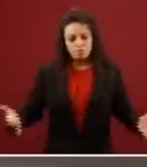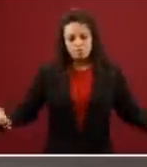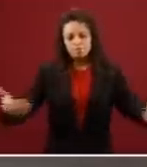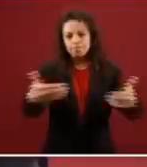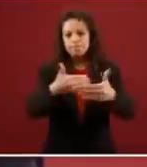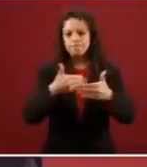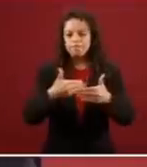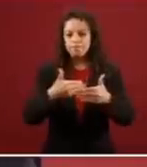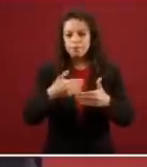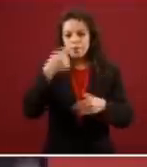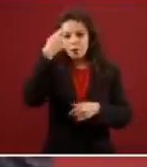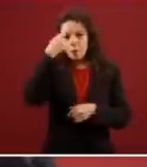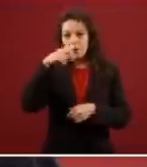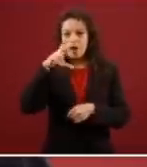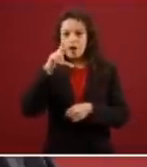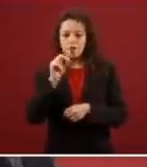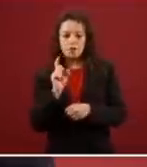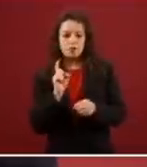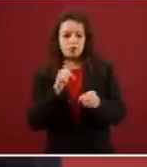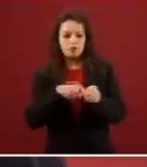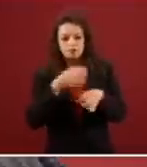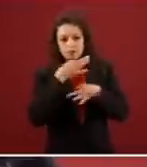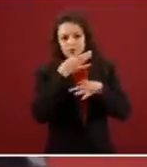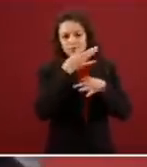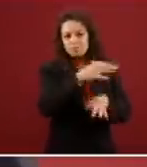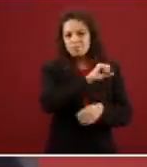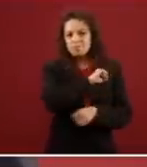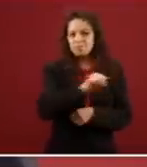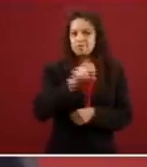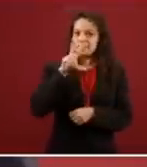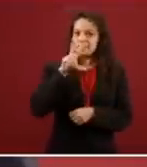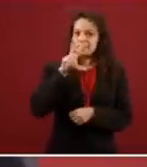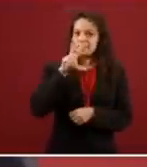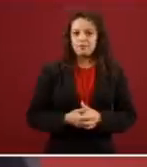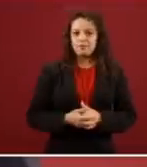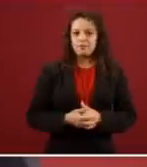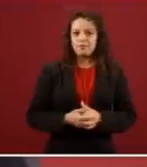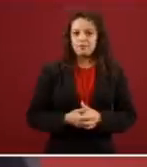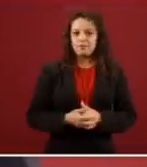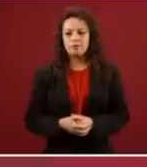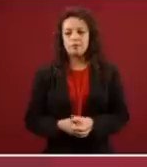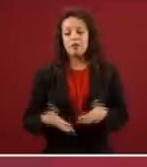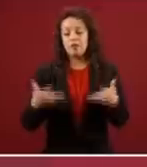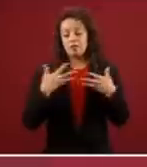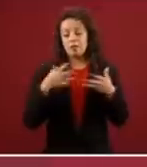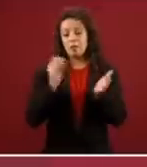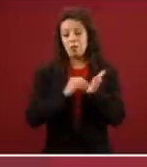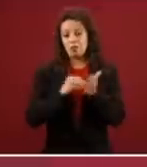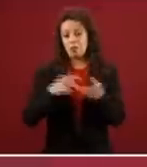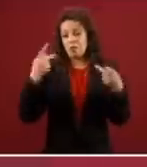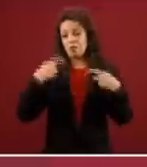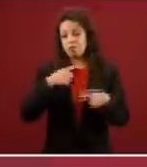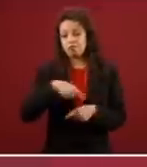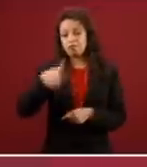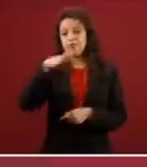enganchados. Todavía los conservadores corruptos y sus